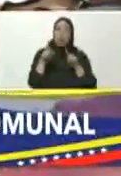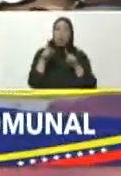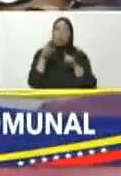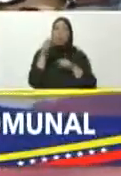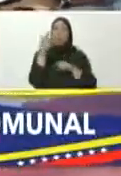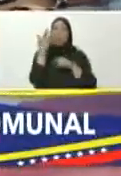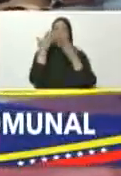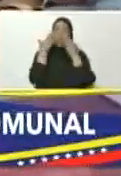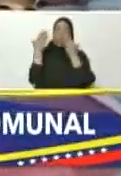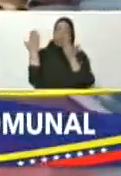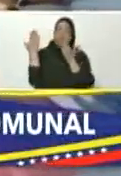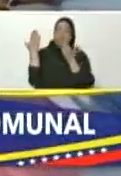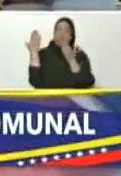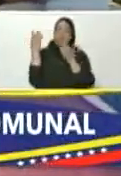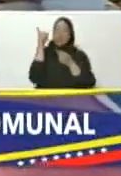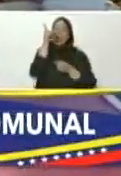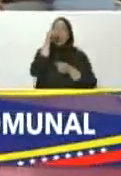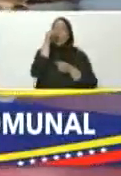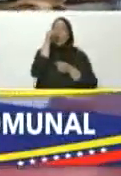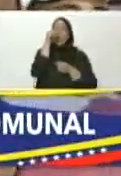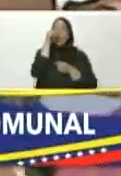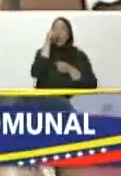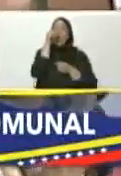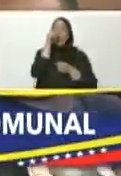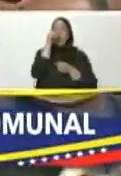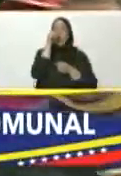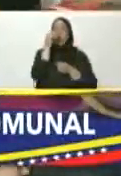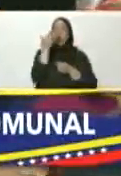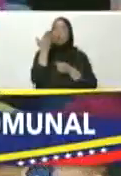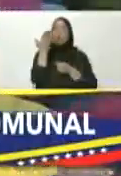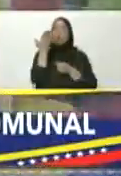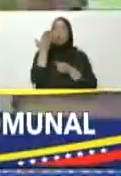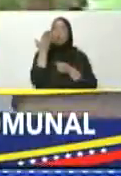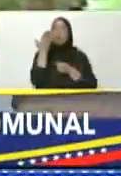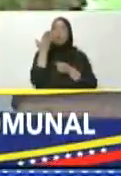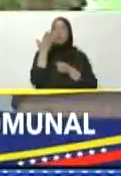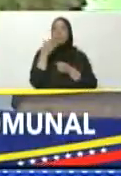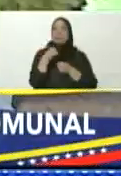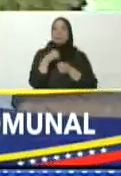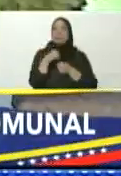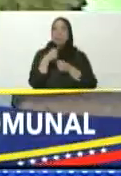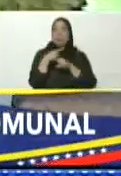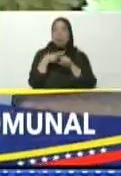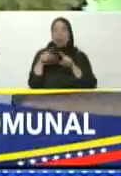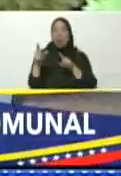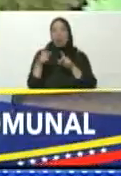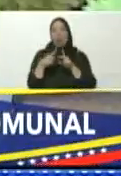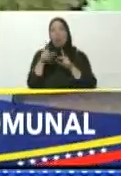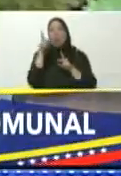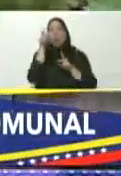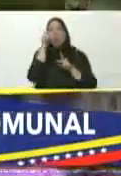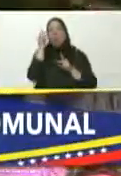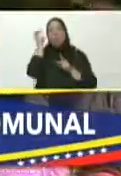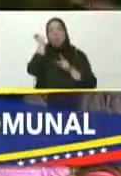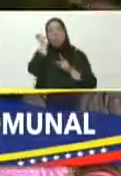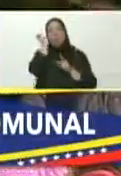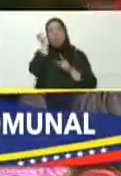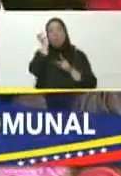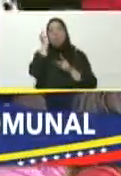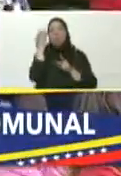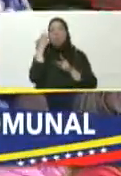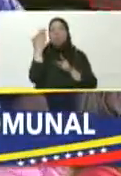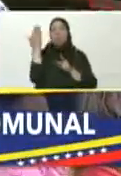3. Ángel Colmenares, de Lagunita y Palma. Blanca Herrera, de Bicentenario 1B,